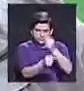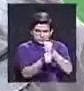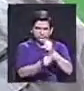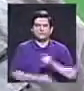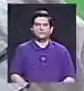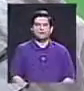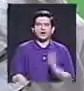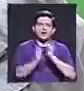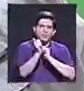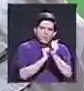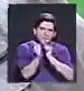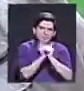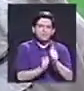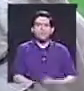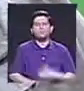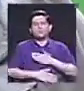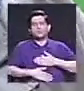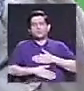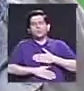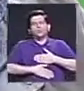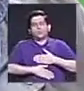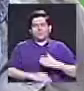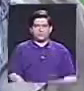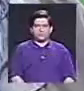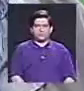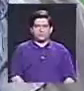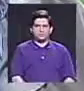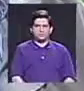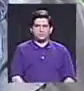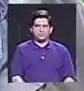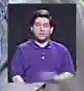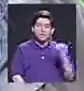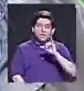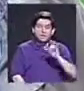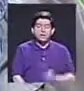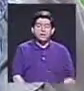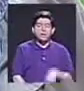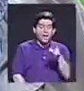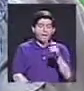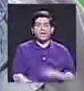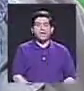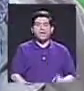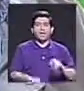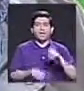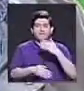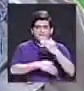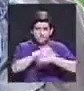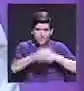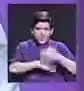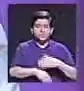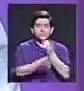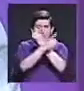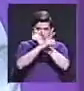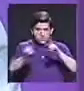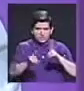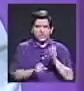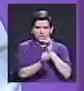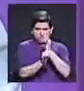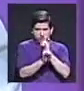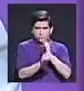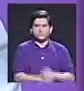empleo, deporte y ocio, recreación, también con institucionalidad democrática. Entonces